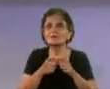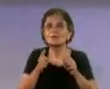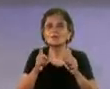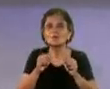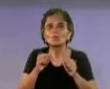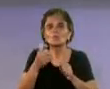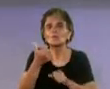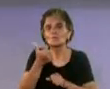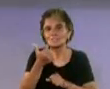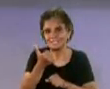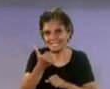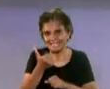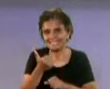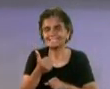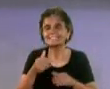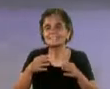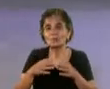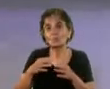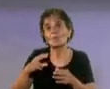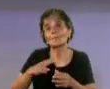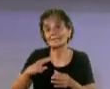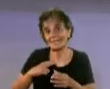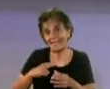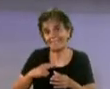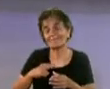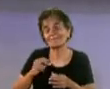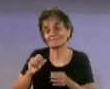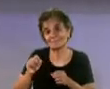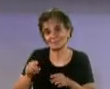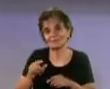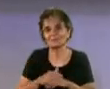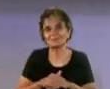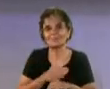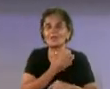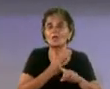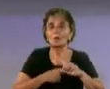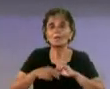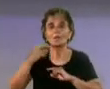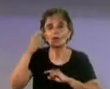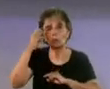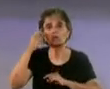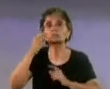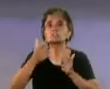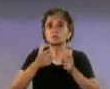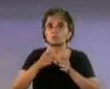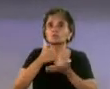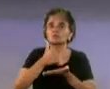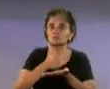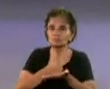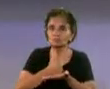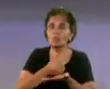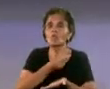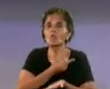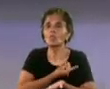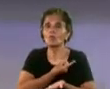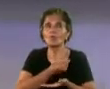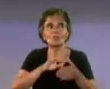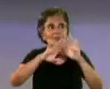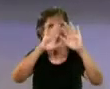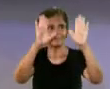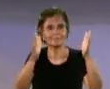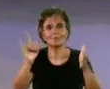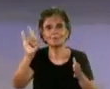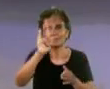productivo y de servicios del sector privado. Justamente esta jornada estuvo encabezada por el gobernador Claudio Poggi en la sede de la UPRO de San Martín. Y